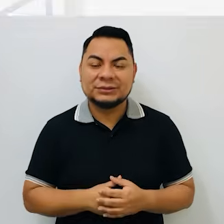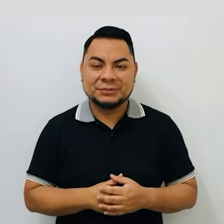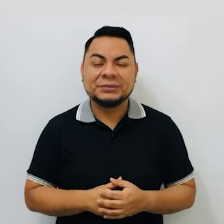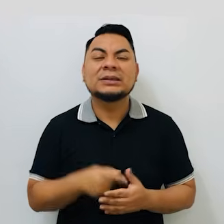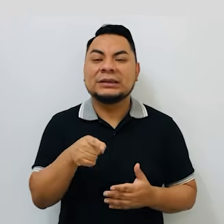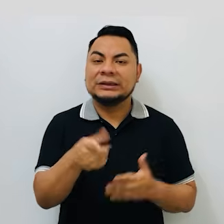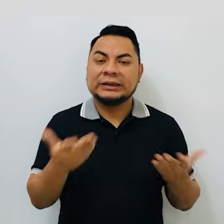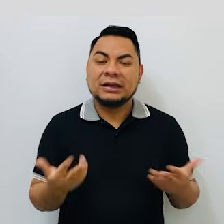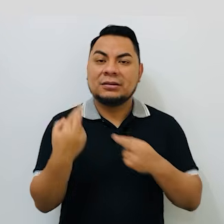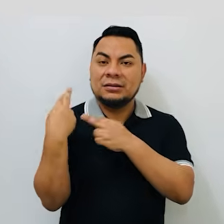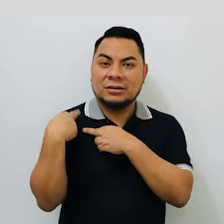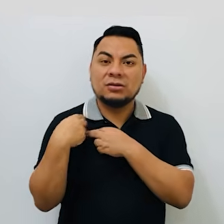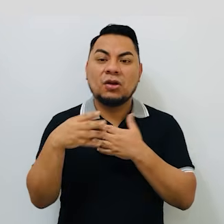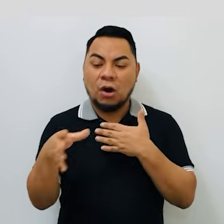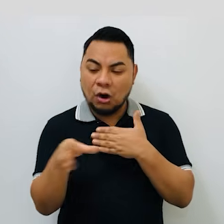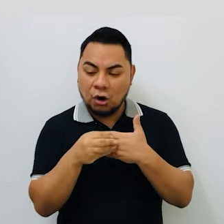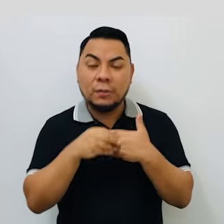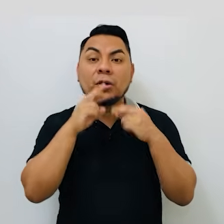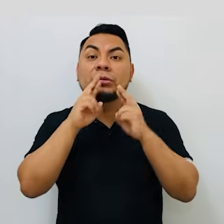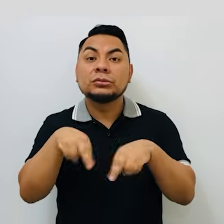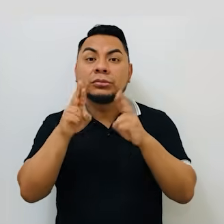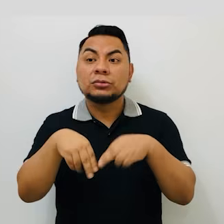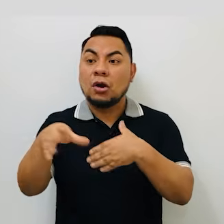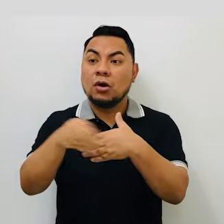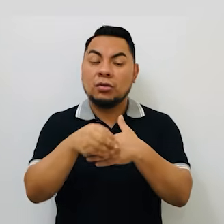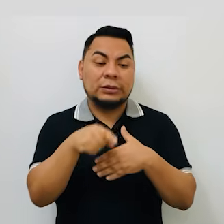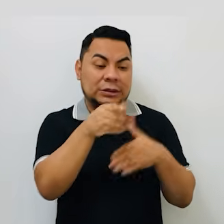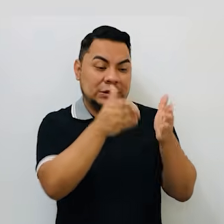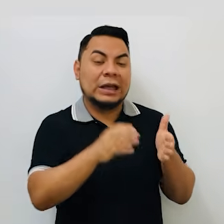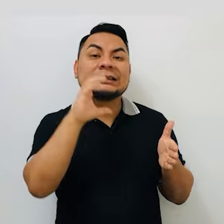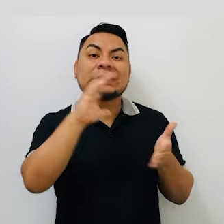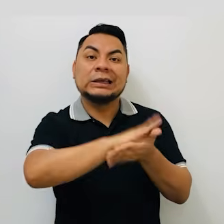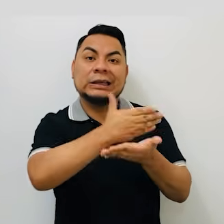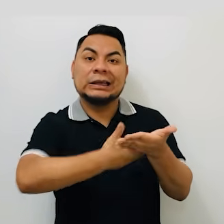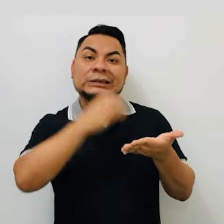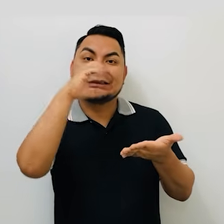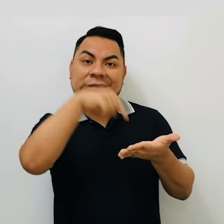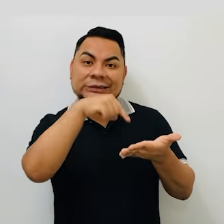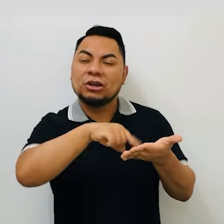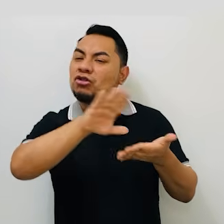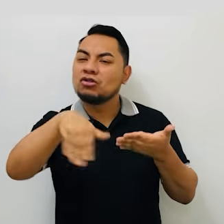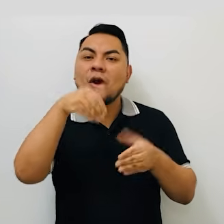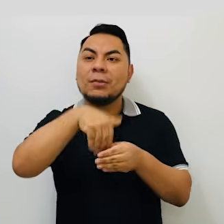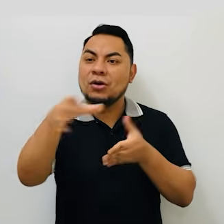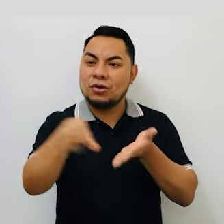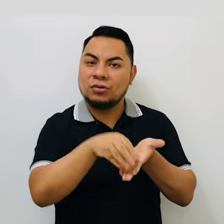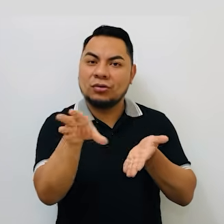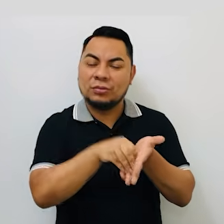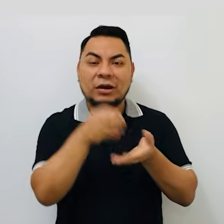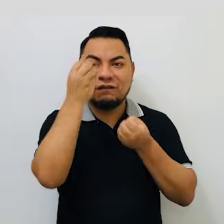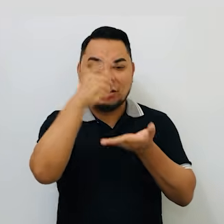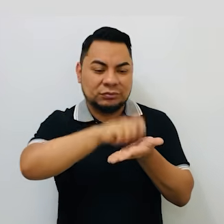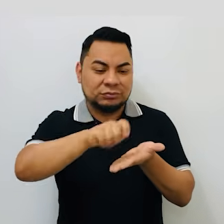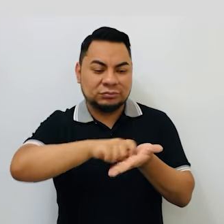trata? Se trata de la tarea de copiar los resultados en la sección C, acta de escrutinio, así como